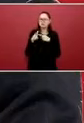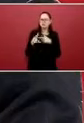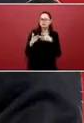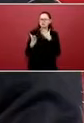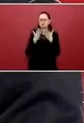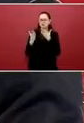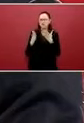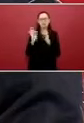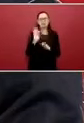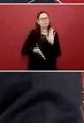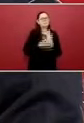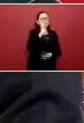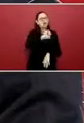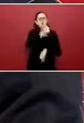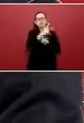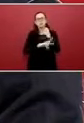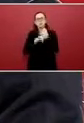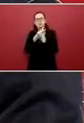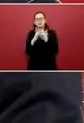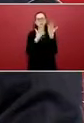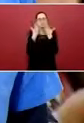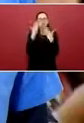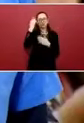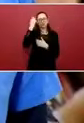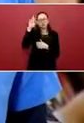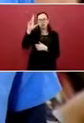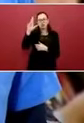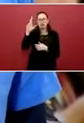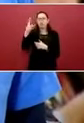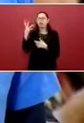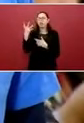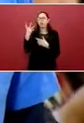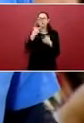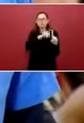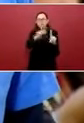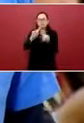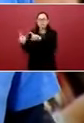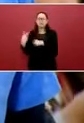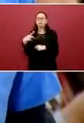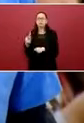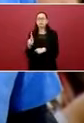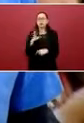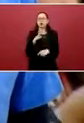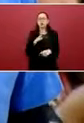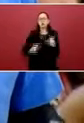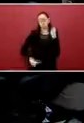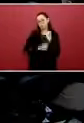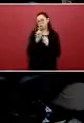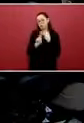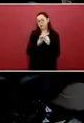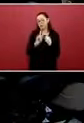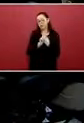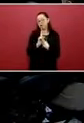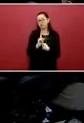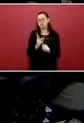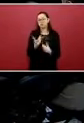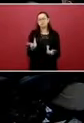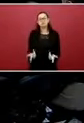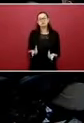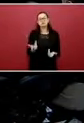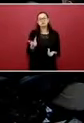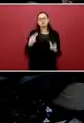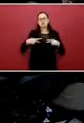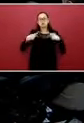sus doctorados y cosas por el estilo. Pero también hay un problema que estuve viendo, que es que hay fuga de